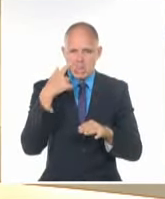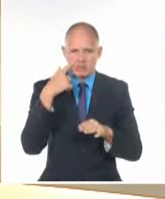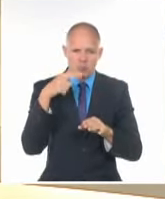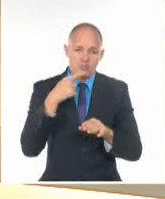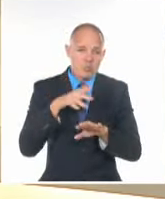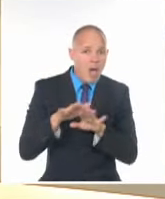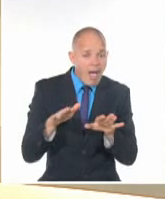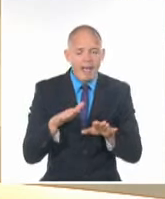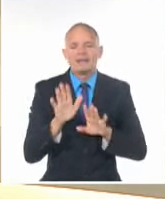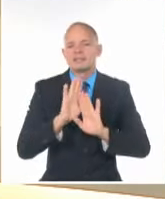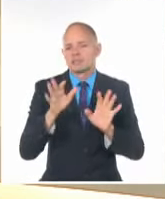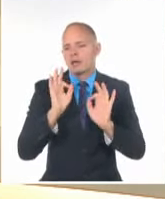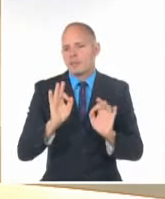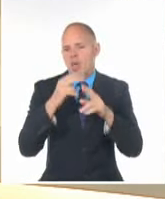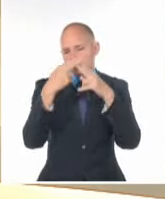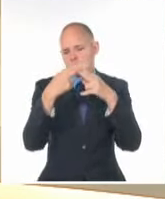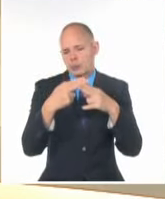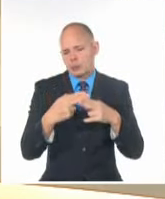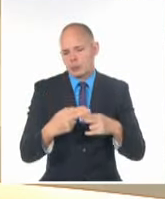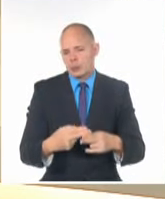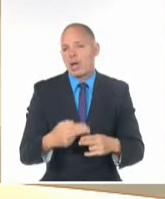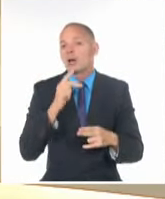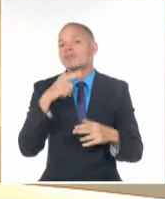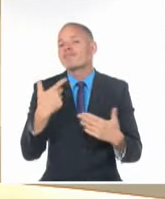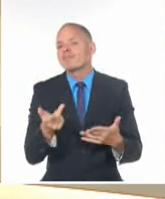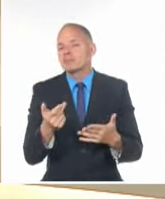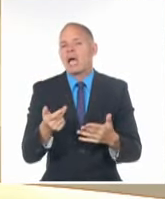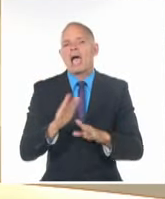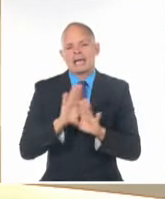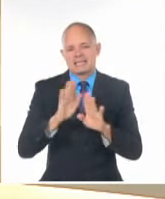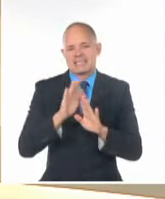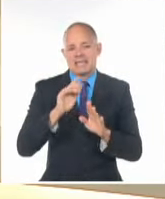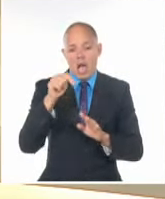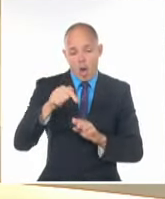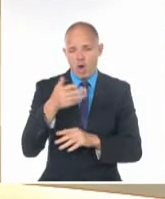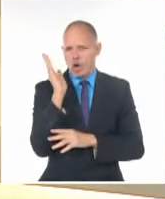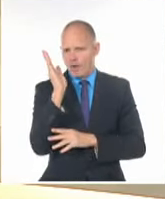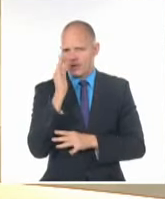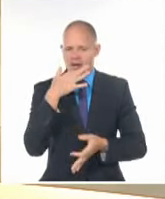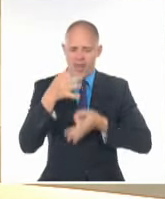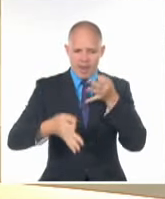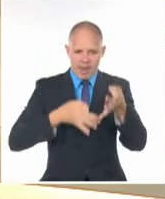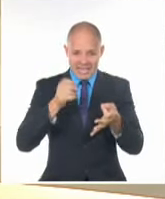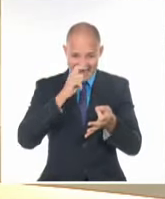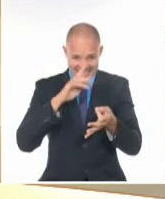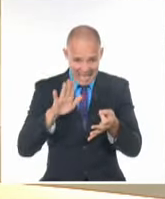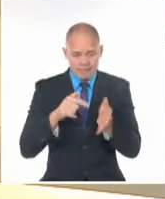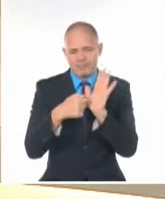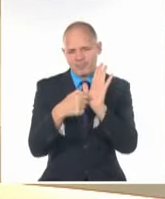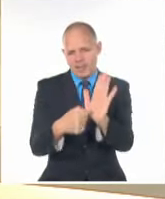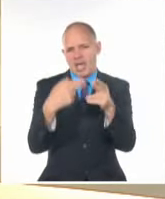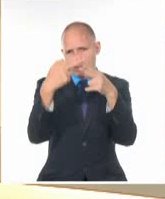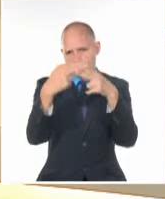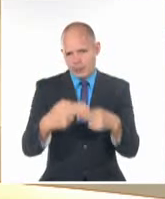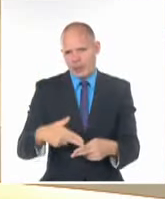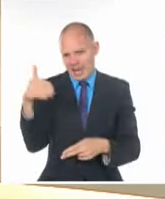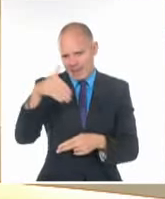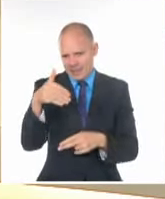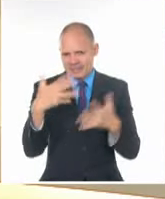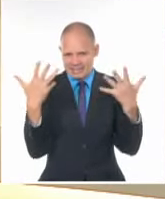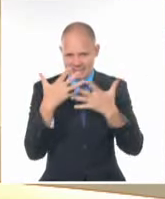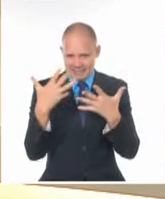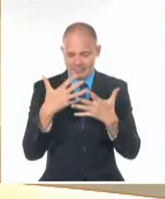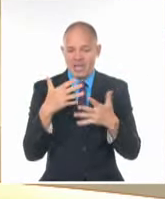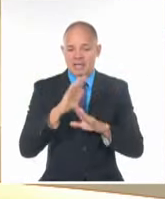final de participantes se conocerá después de la conferencia de prensa de esta tarde. Roinen Esteves y Arletis Taraús defenderán